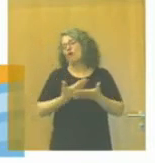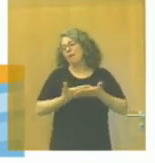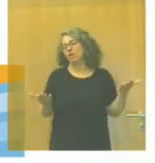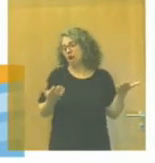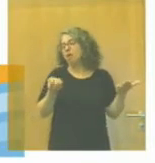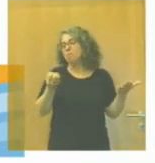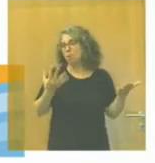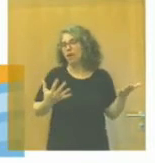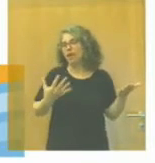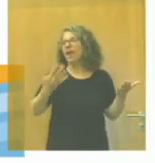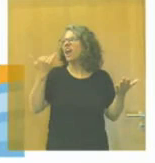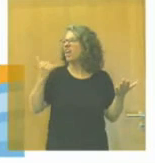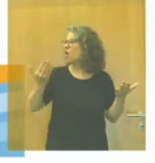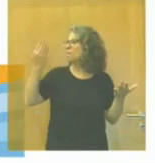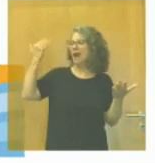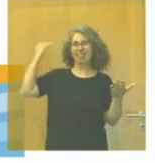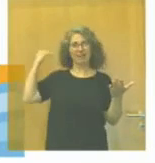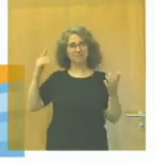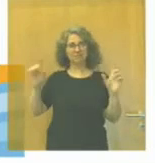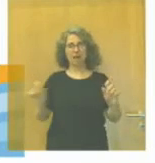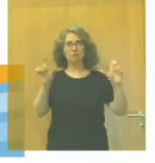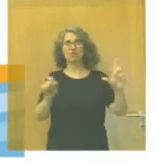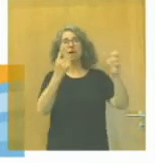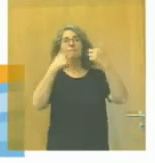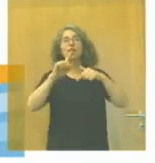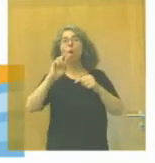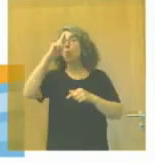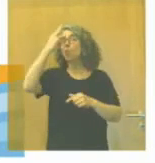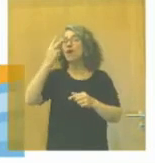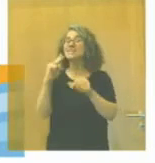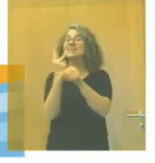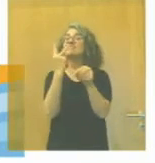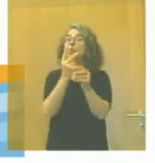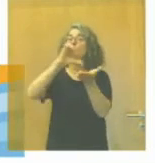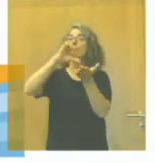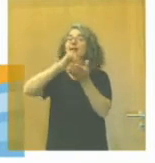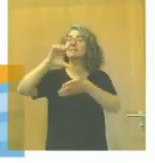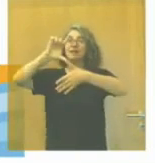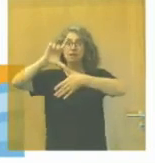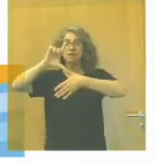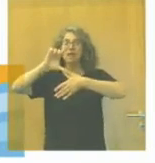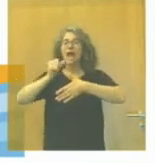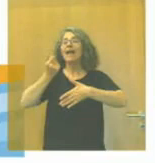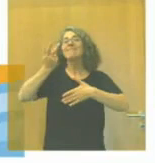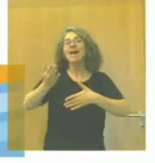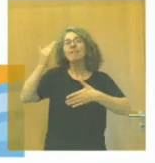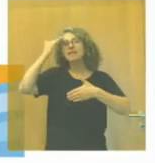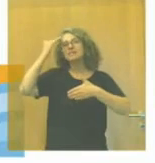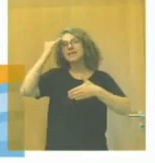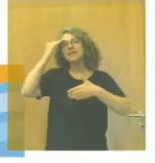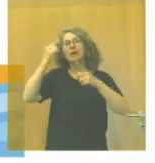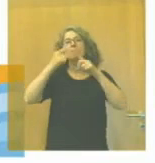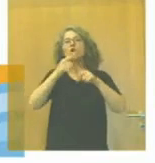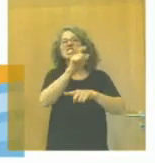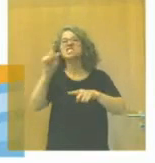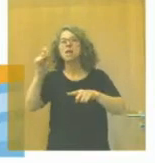porque me quedó muy atrás la diapositiva, pero Uruguay es el segundo país latinoamericano en número de psiquiatras por 100.000 habitantes.